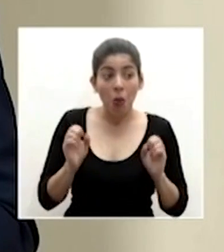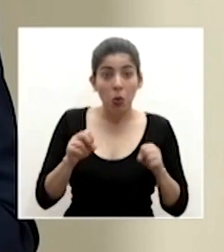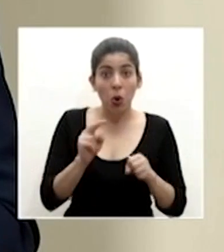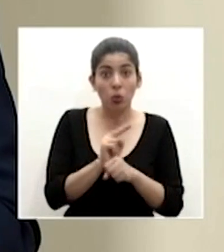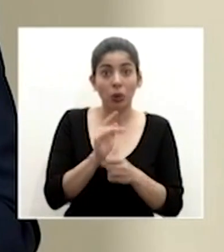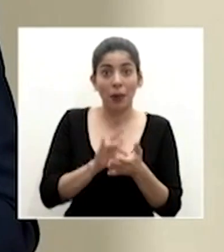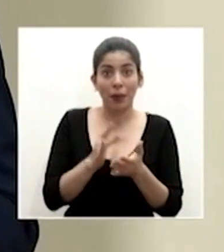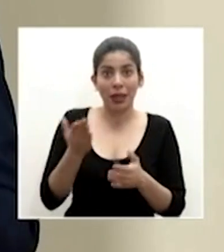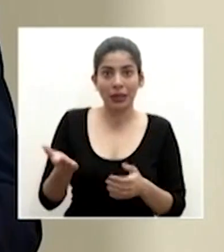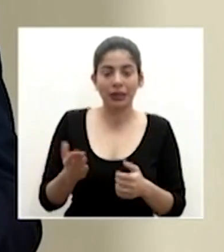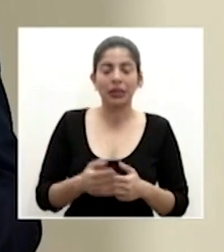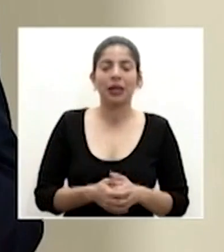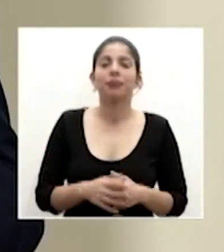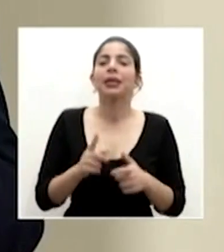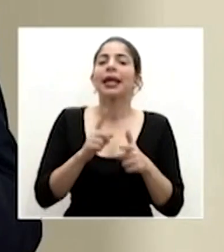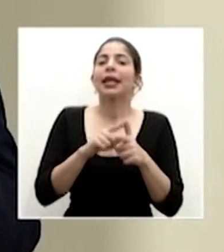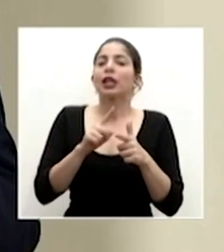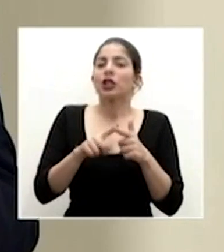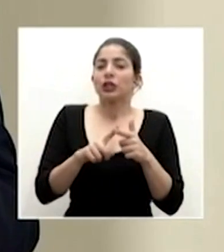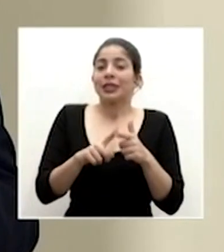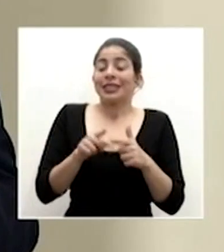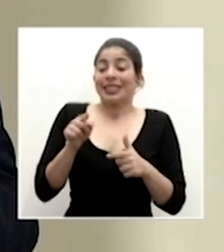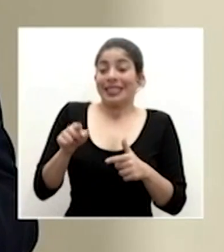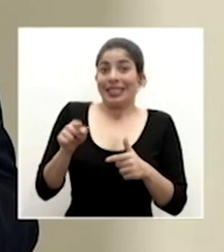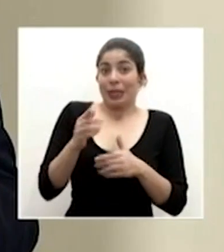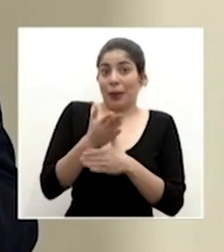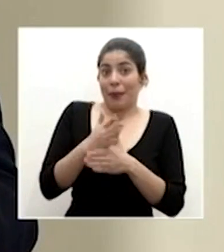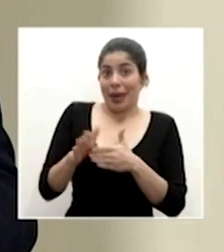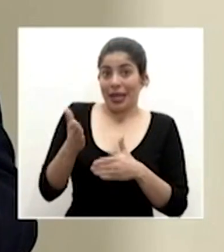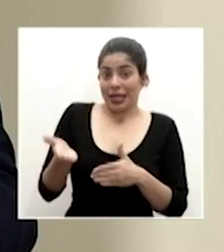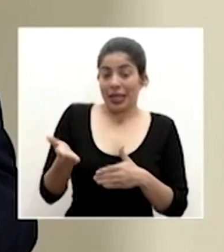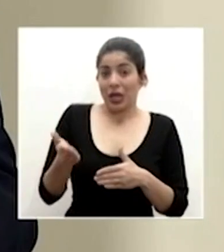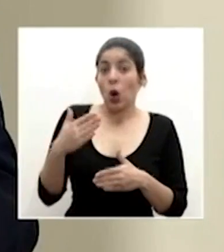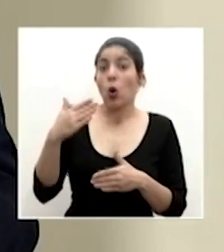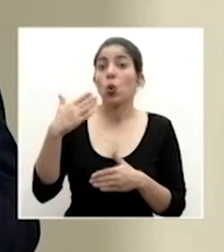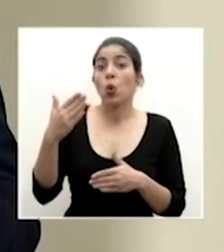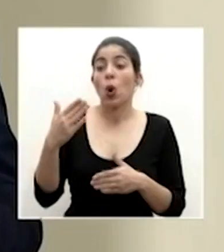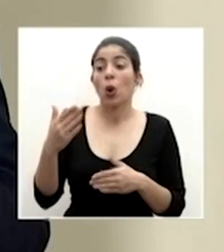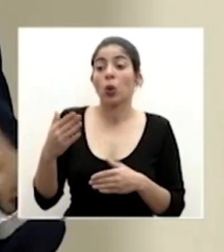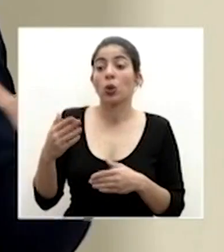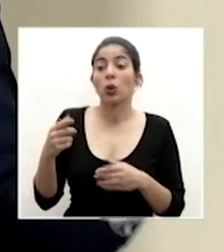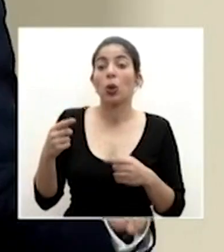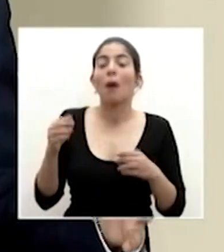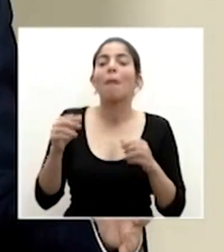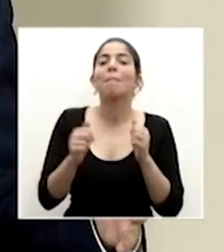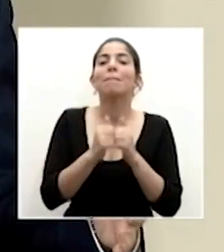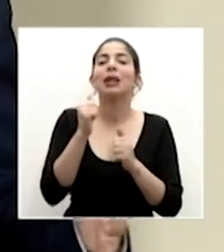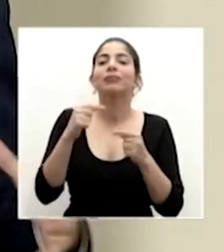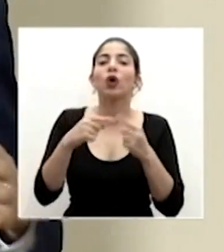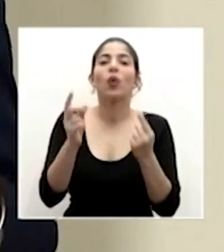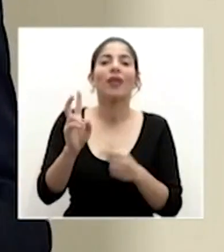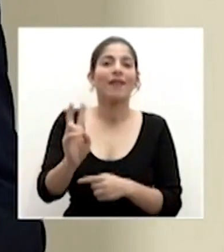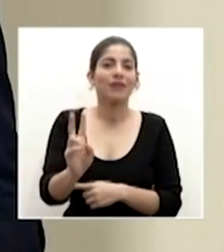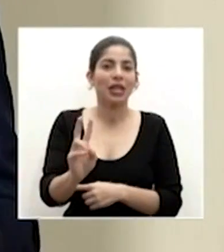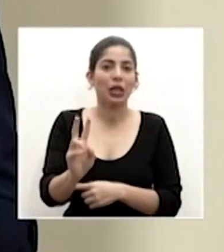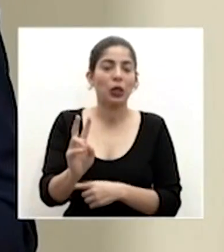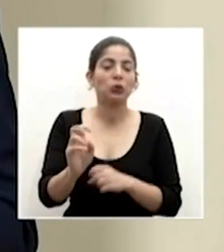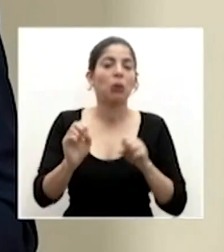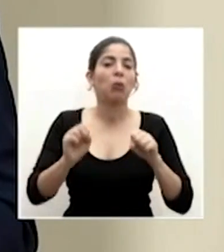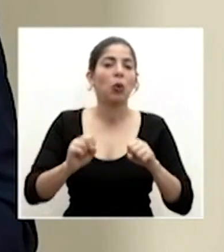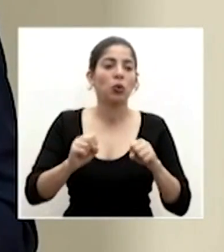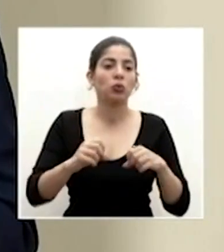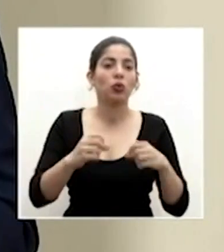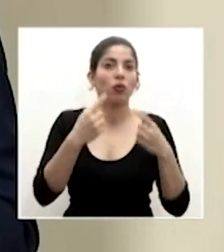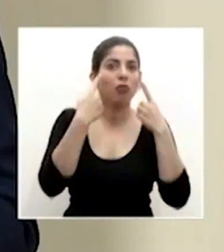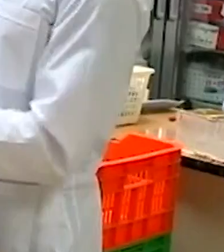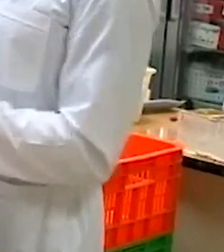medicamento. Entonces, en esa fase, donde el efecto es más antiviral, puede que tenga